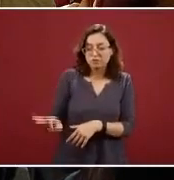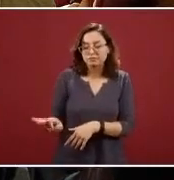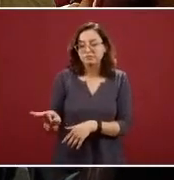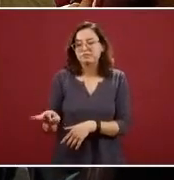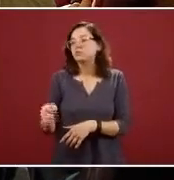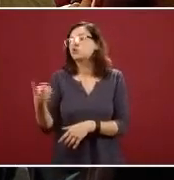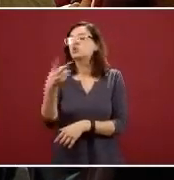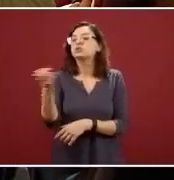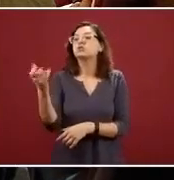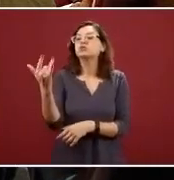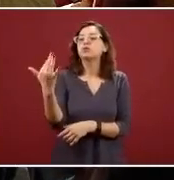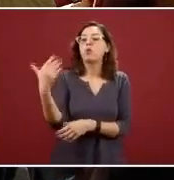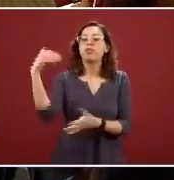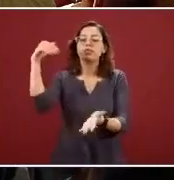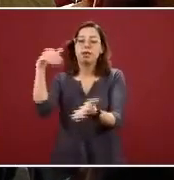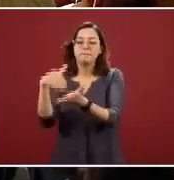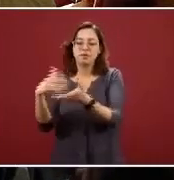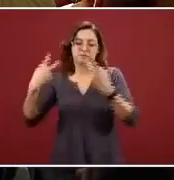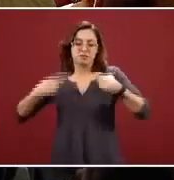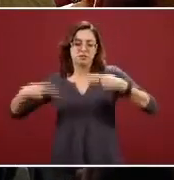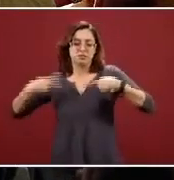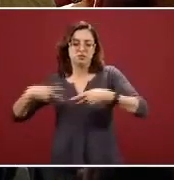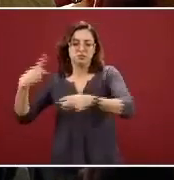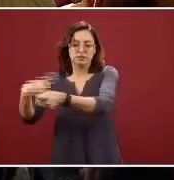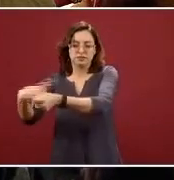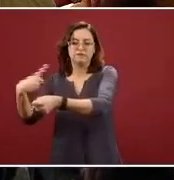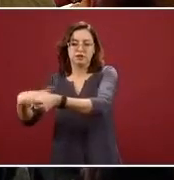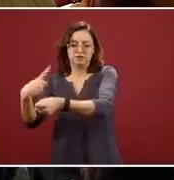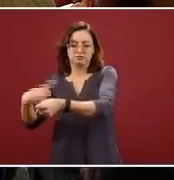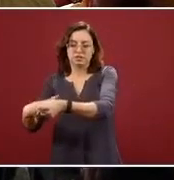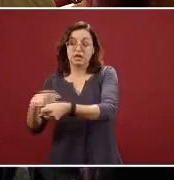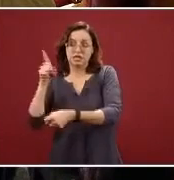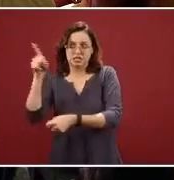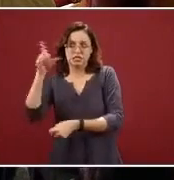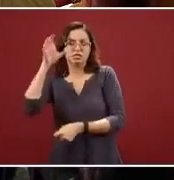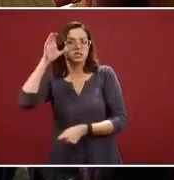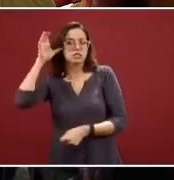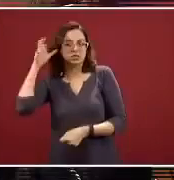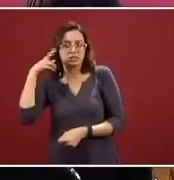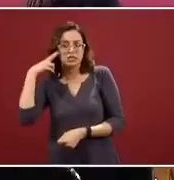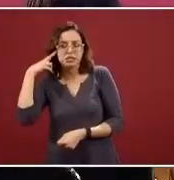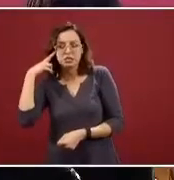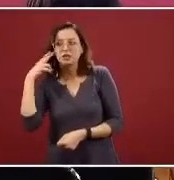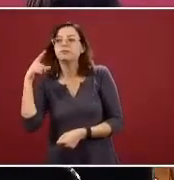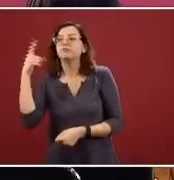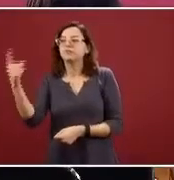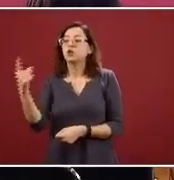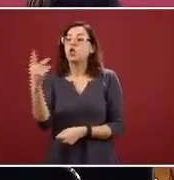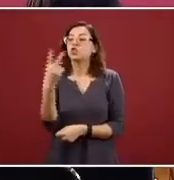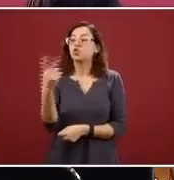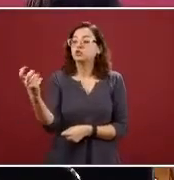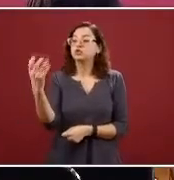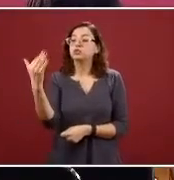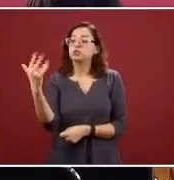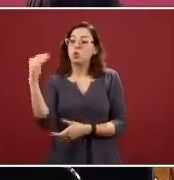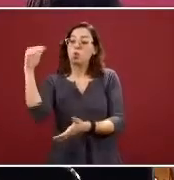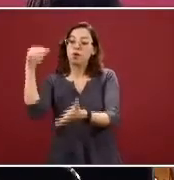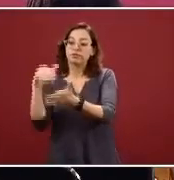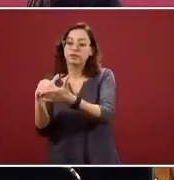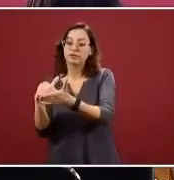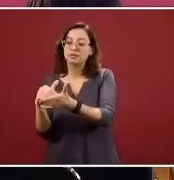aproximadamente 250,000 pacientes que presentan enfermedad. De estos 250,000, estimamos que alrededor